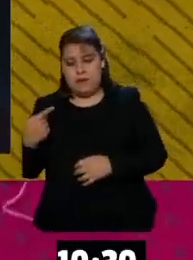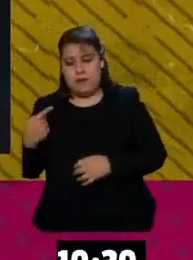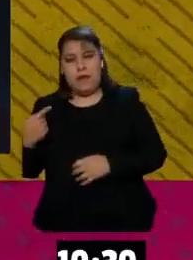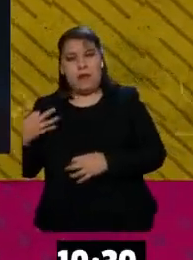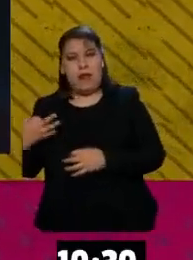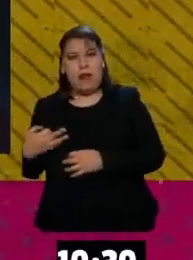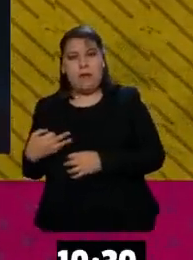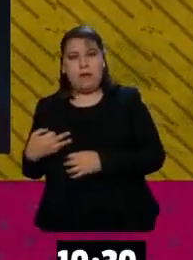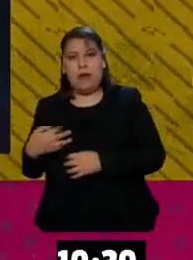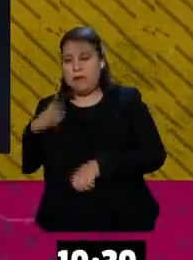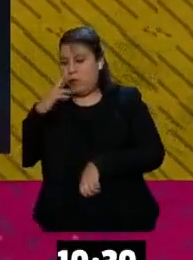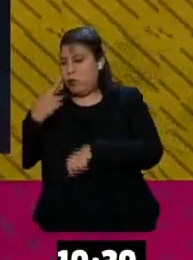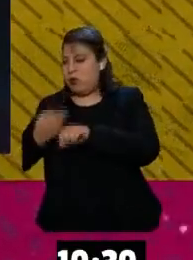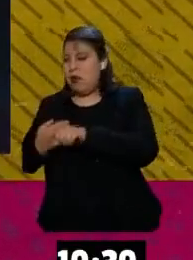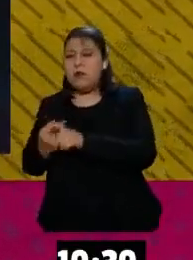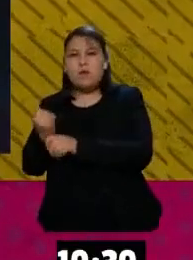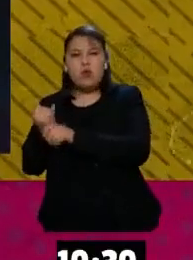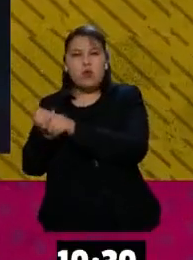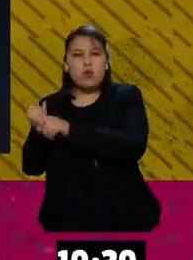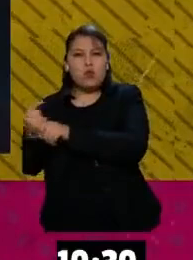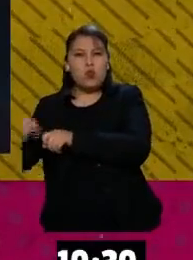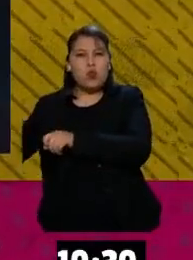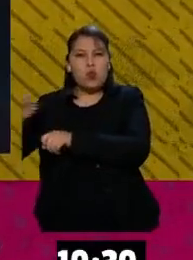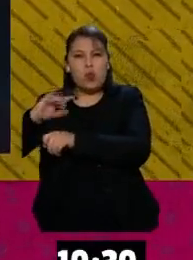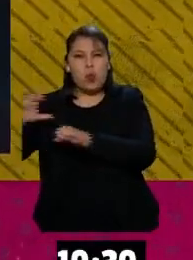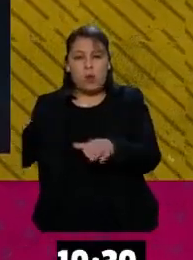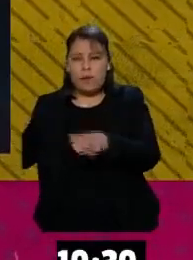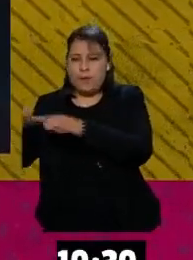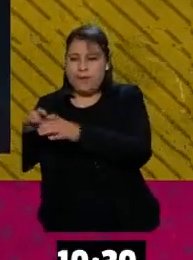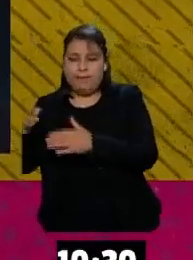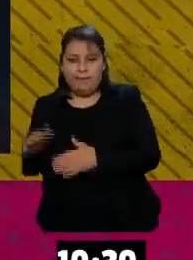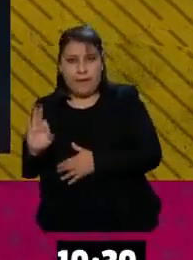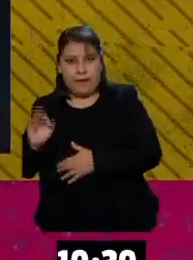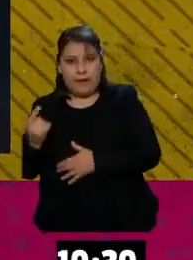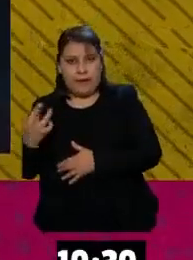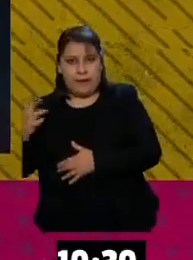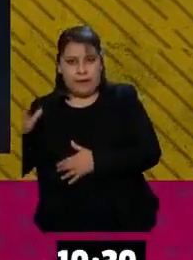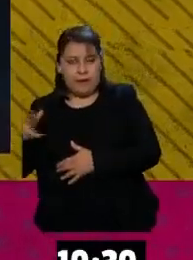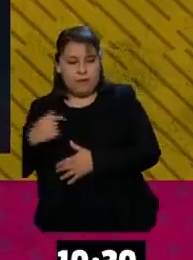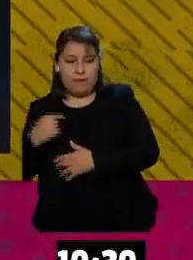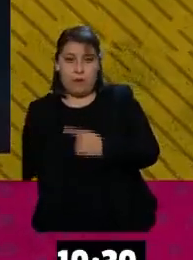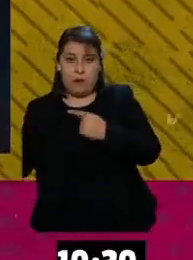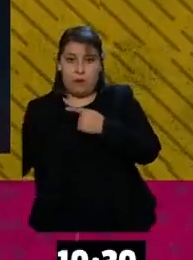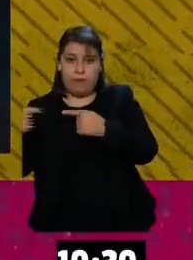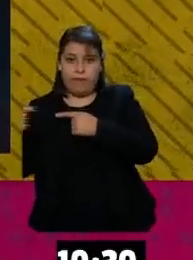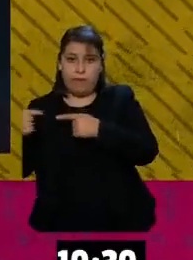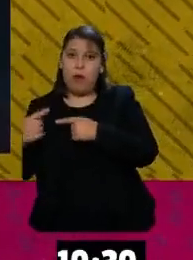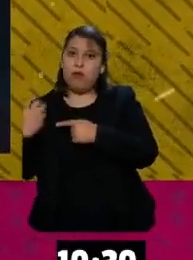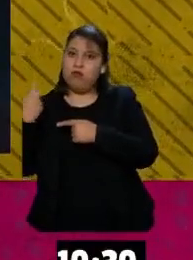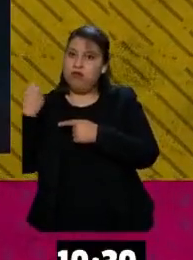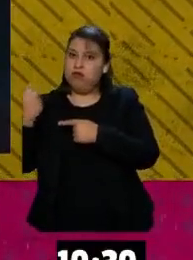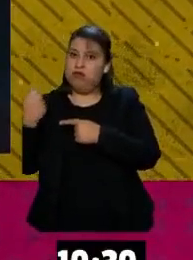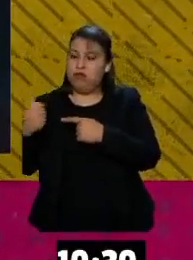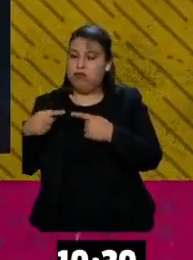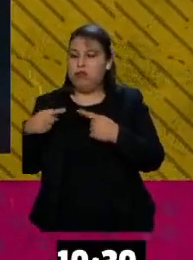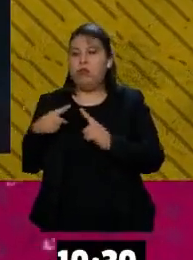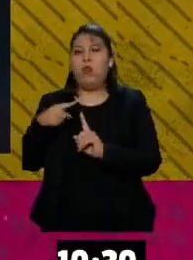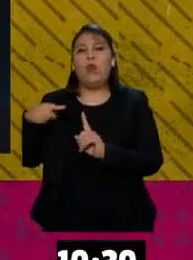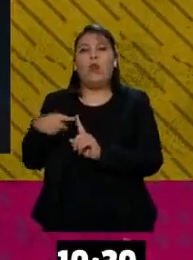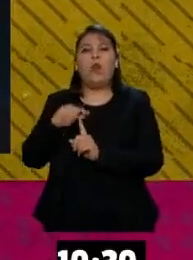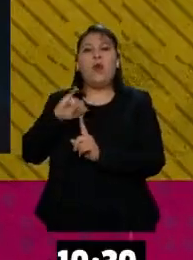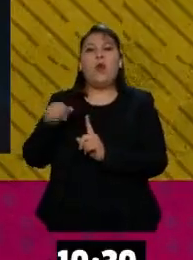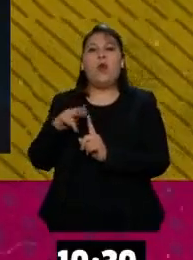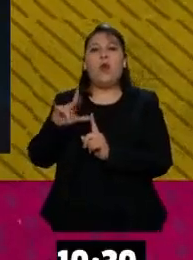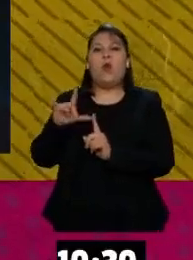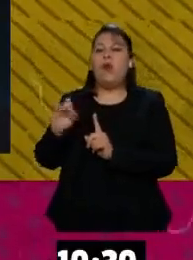Julio Scherer le estaba robando atribuciones en el poder. Por eso pelearon, porque Julio Scherer quiso agarrar un pedazo de la